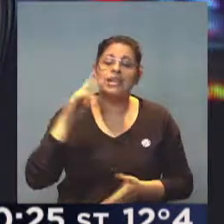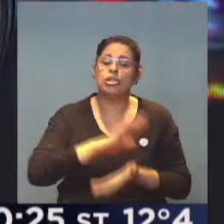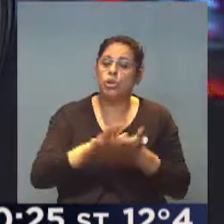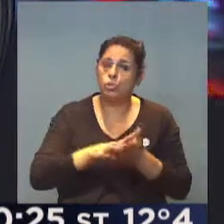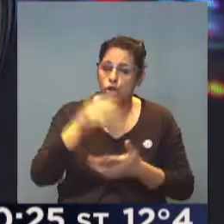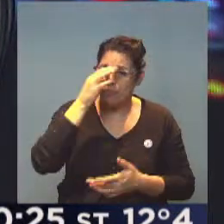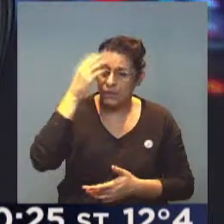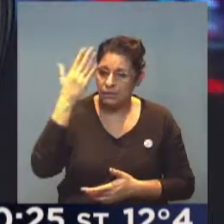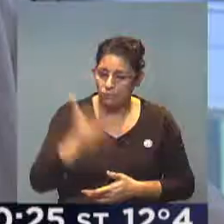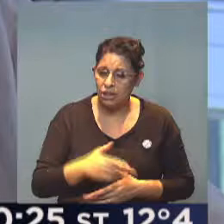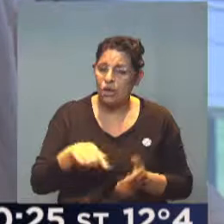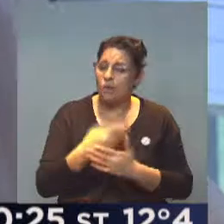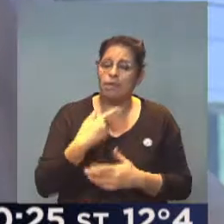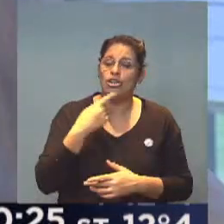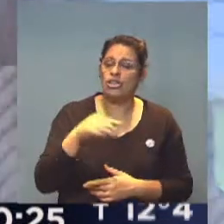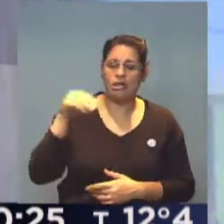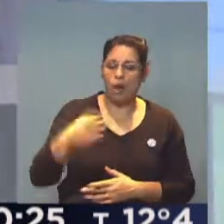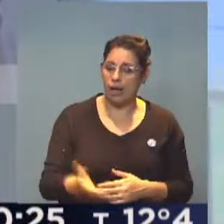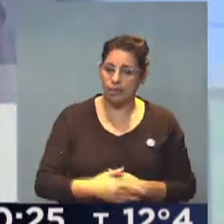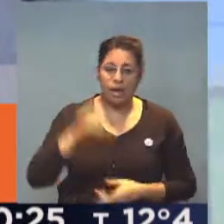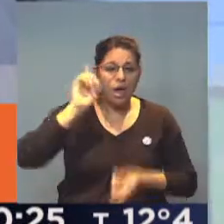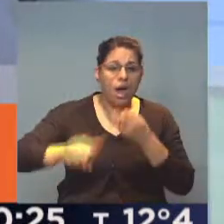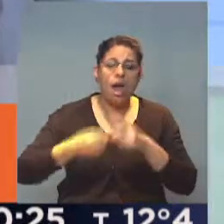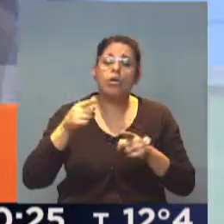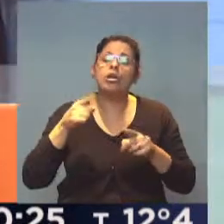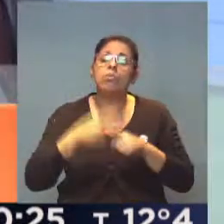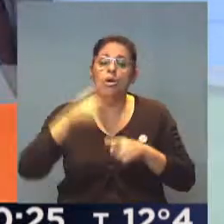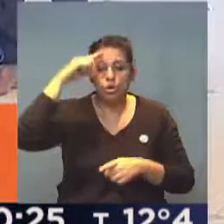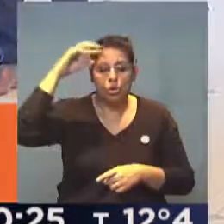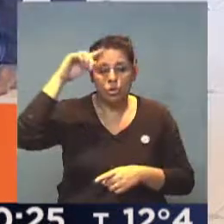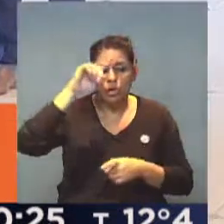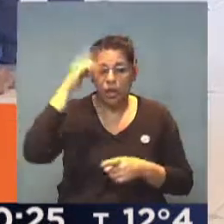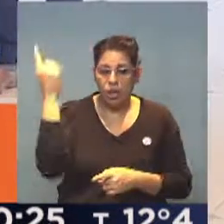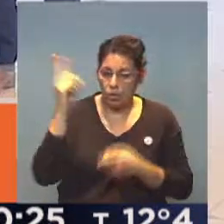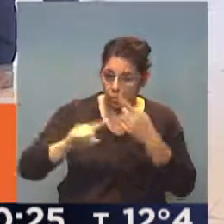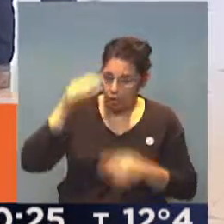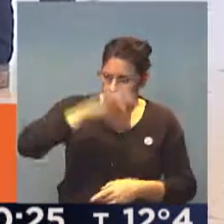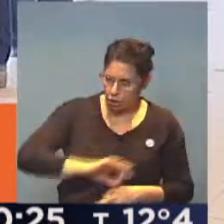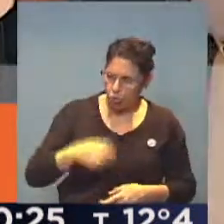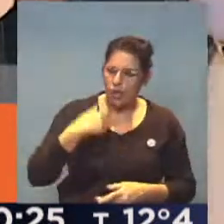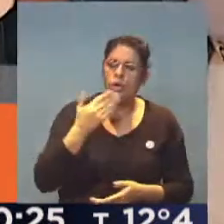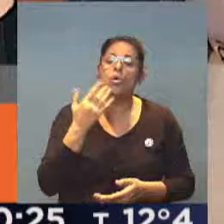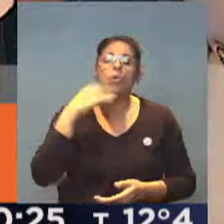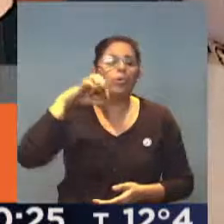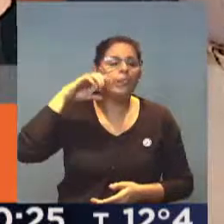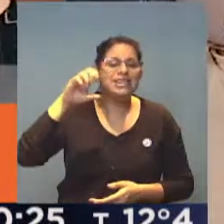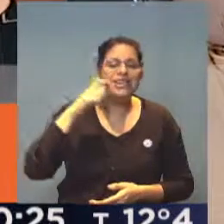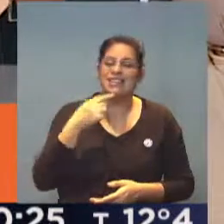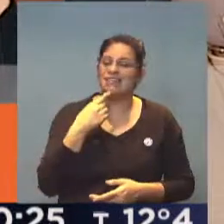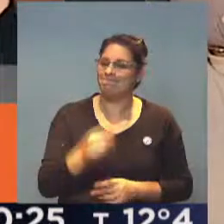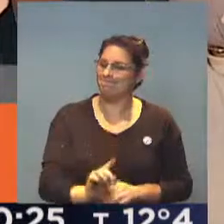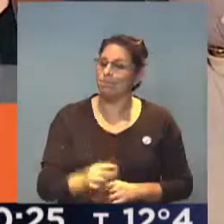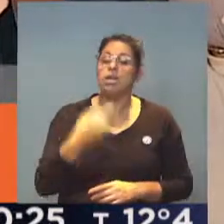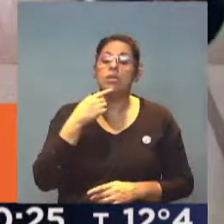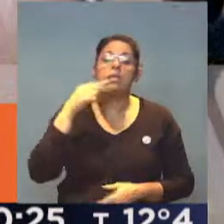Para ellos es insuficiente. El acuerdo paritario con los trabajadores estatales, nucleados en la Unión Personal Civil de la Nación,